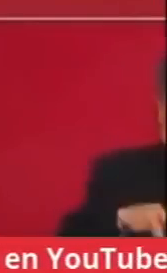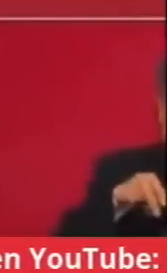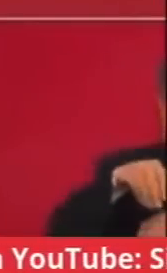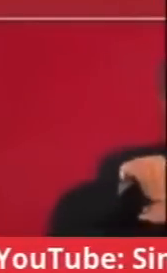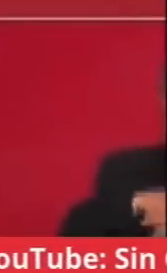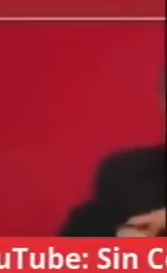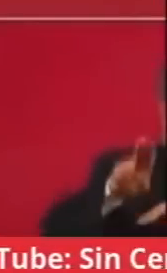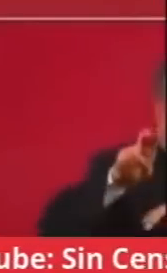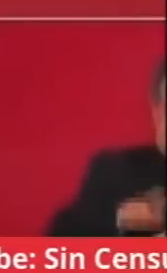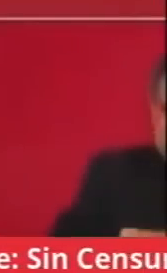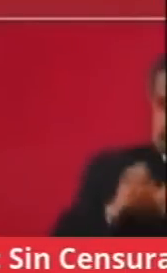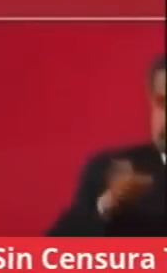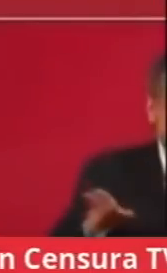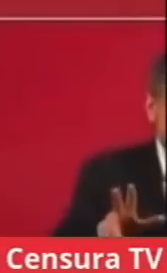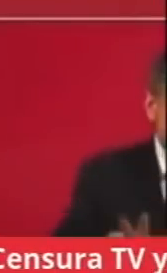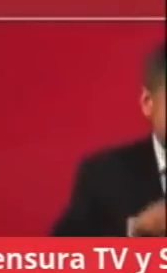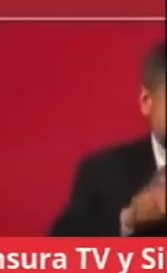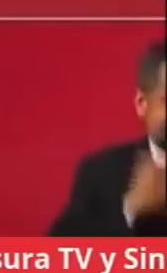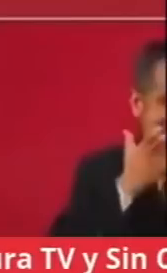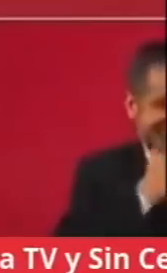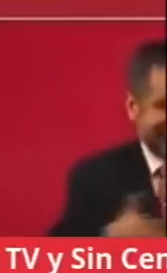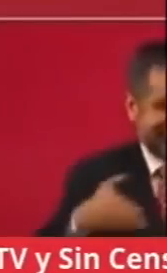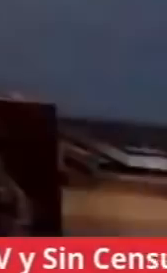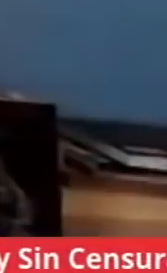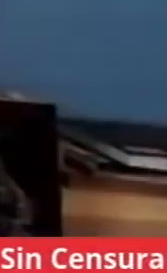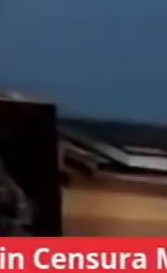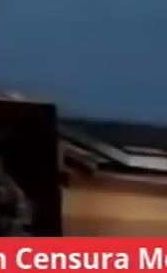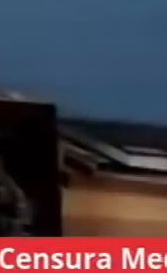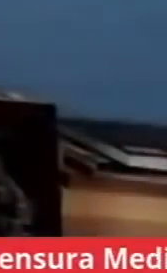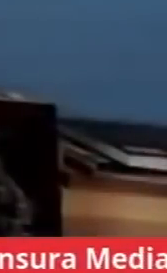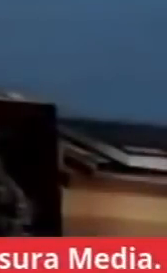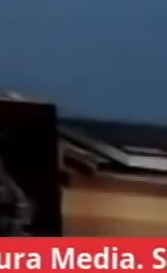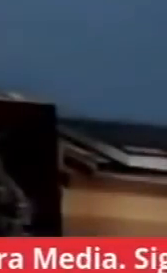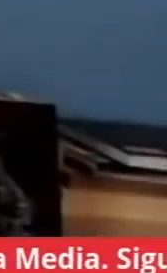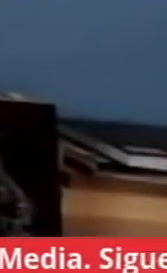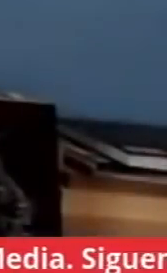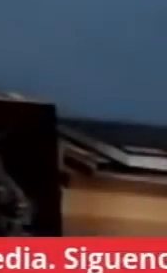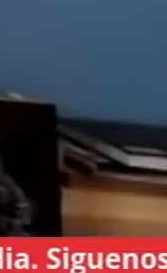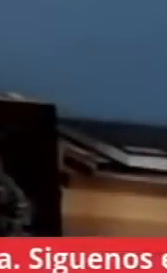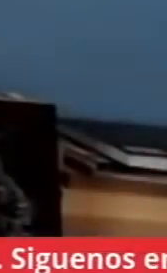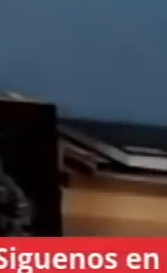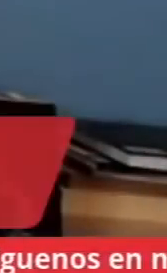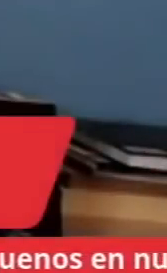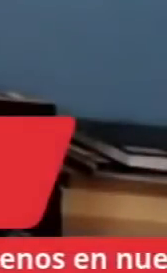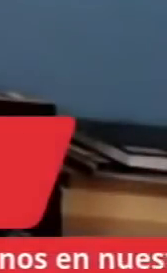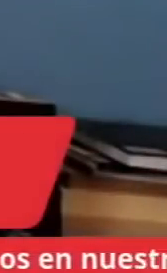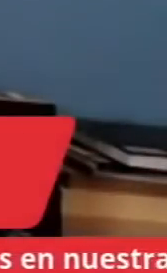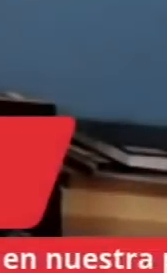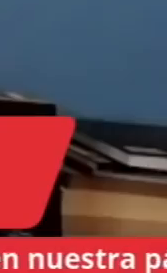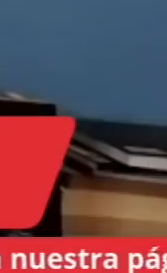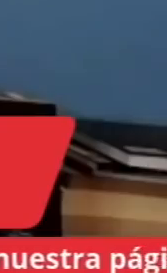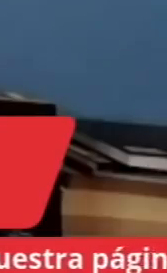la administración en Estados Unidos y podemos casi hacer un rastro más o menos certero